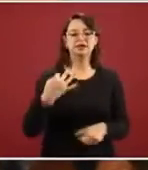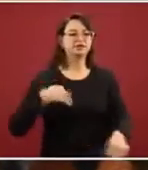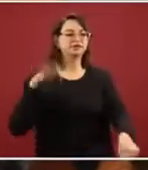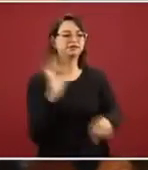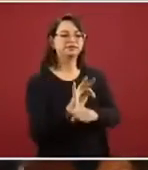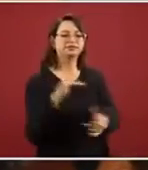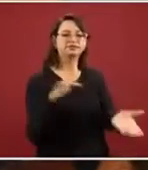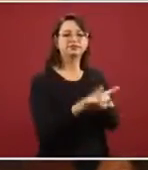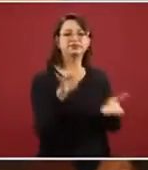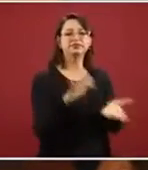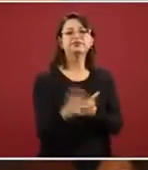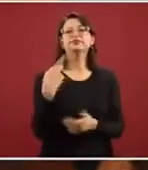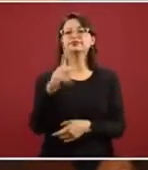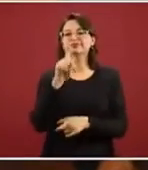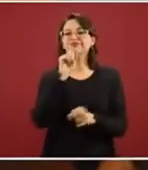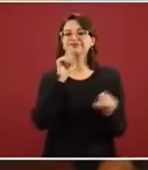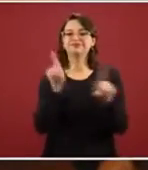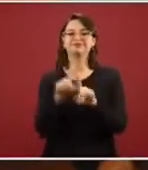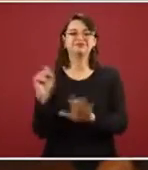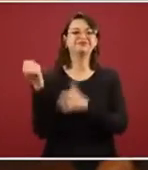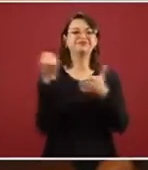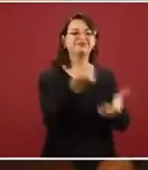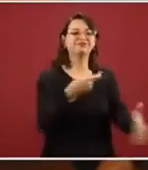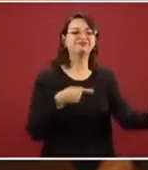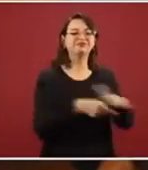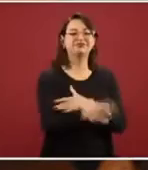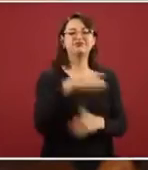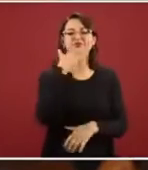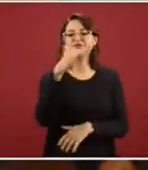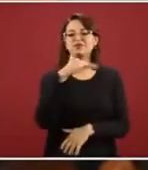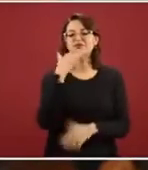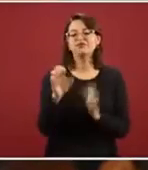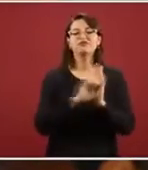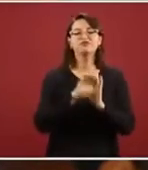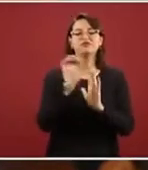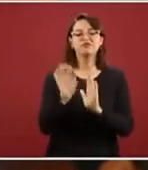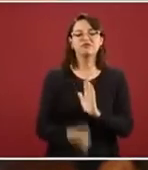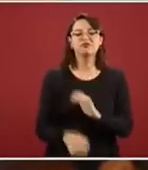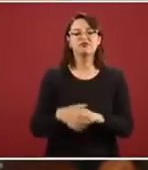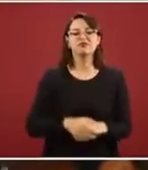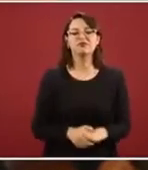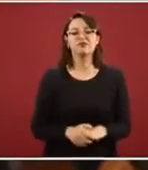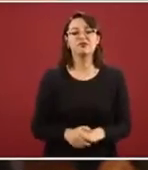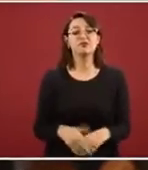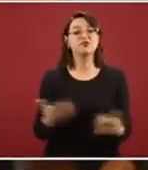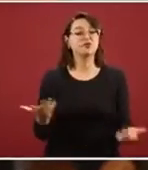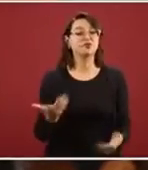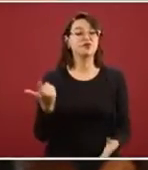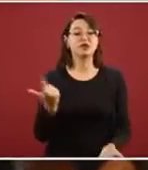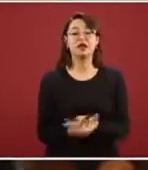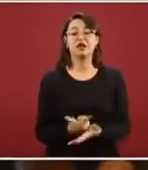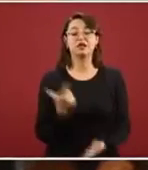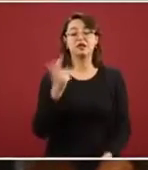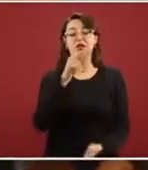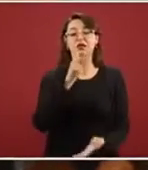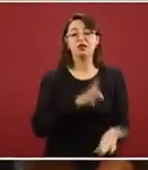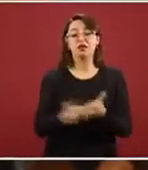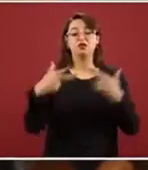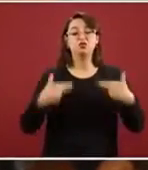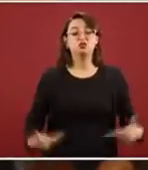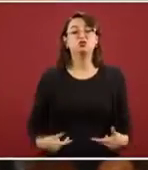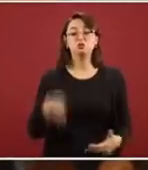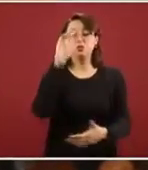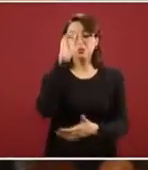pero también de manera corrupta. Y quiero dar un ejemplo concreto que implica graves violaciones de derechos humanos, como